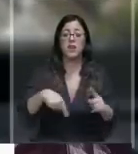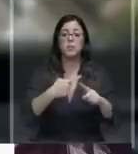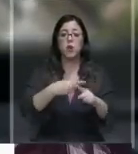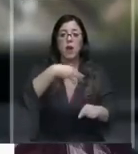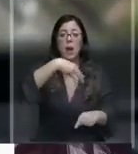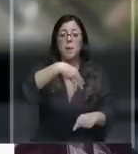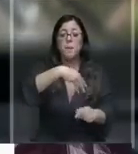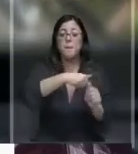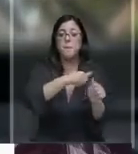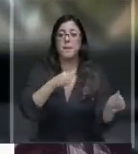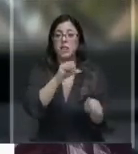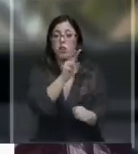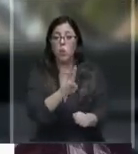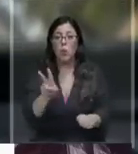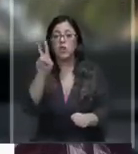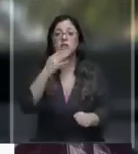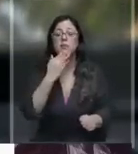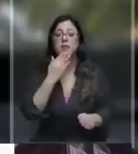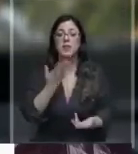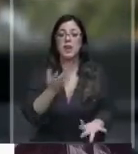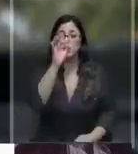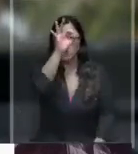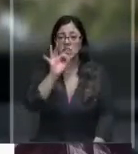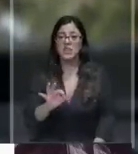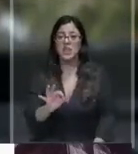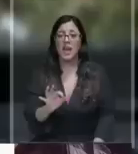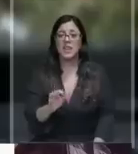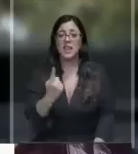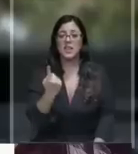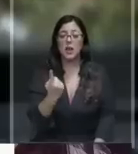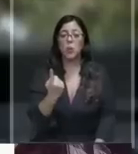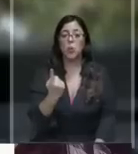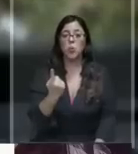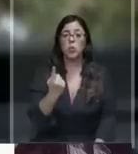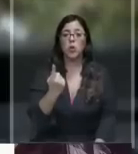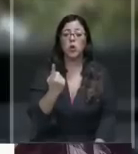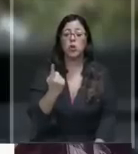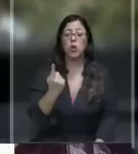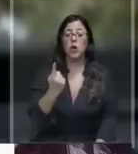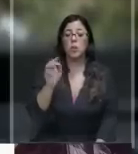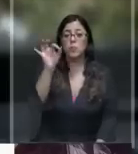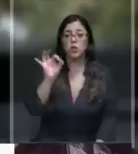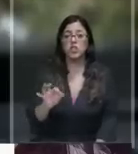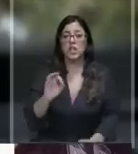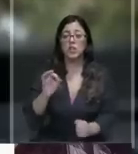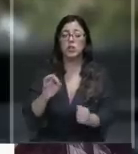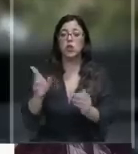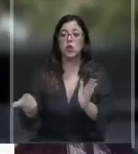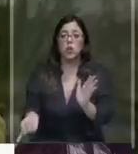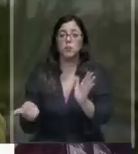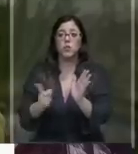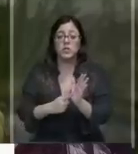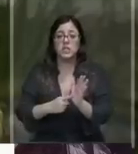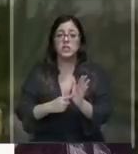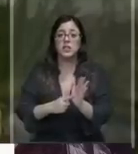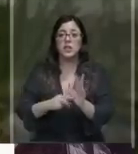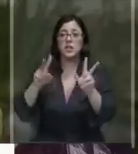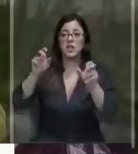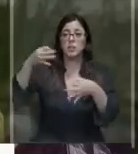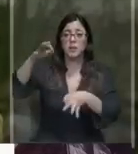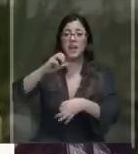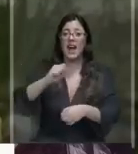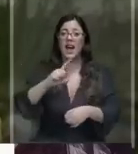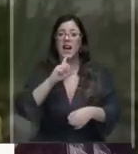más un porcentaje de comisión del 1,5% más IVA. Y el acta que fue aprobada en el mes de abril del